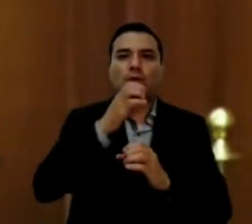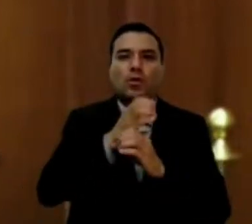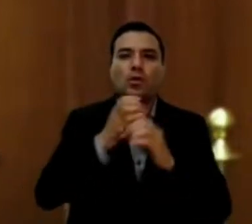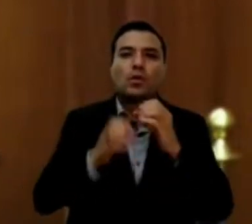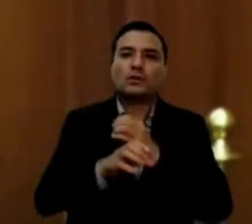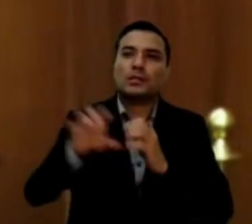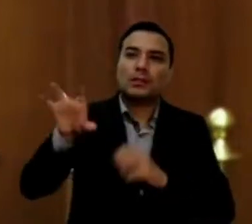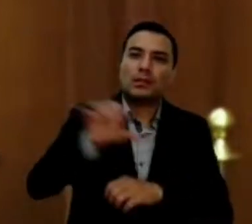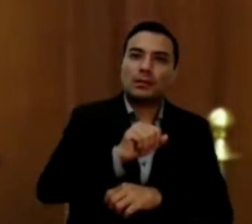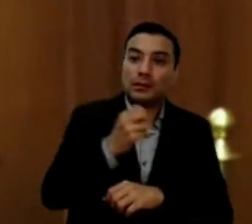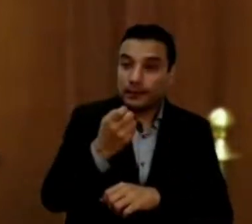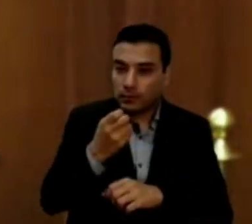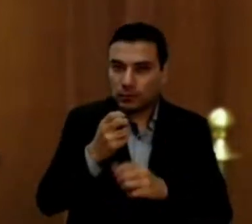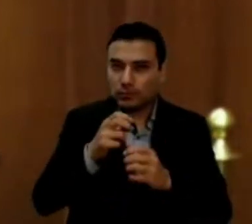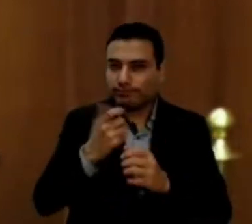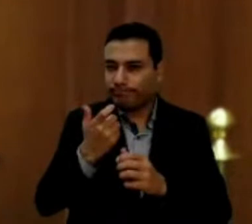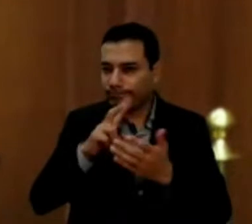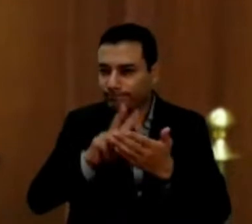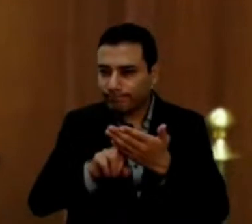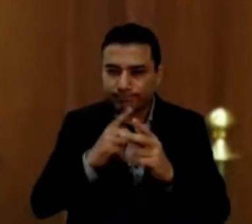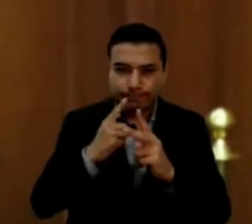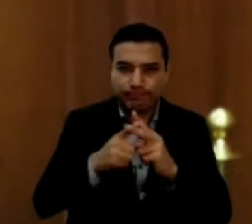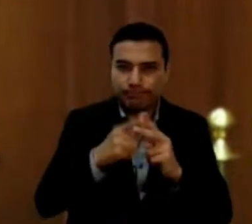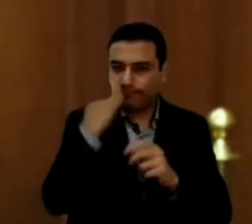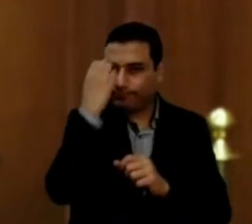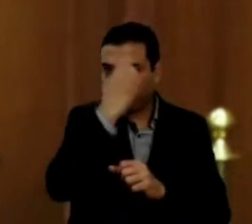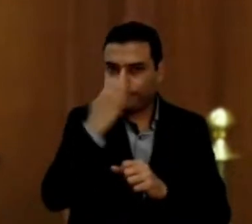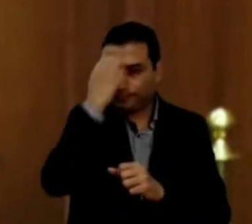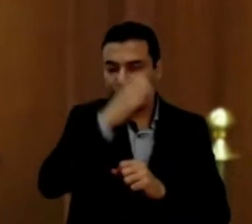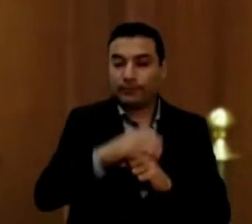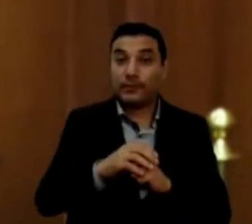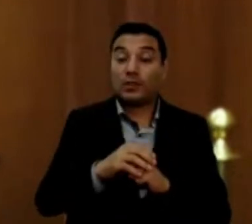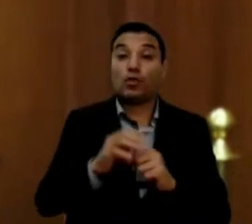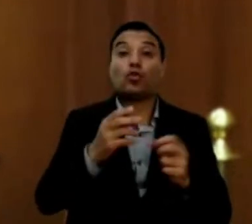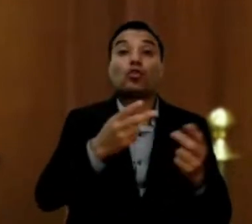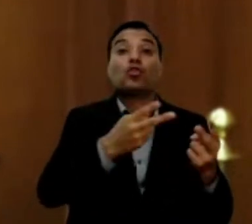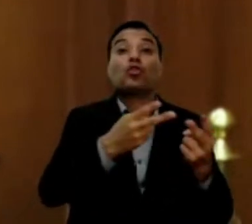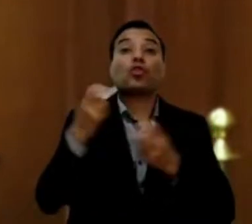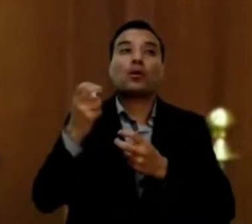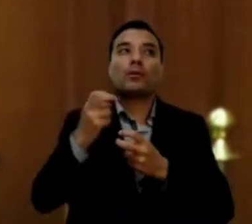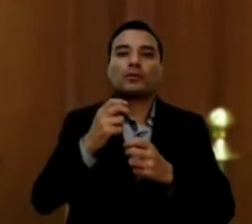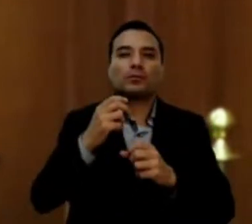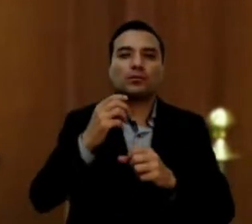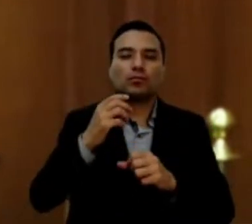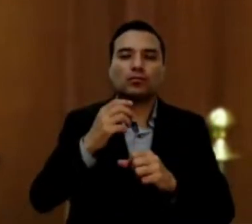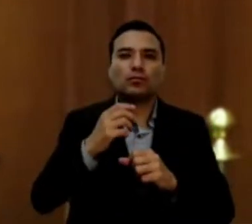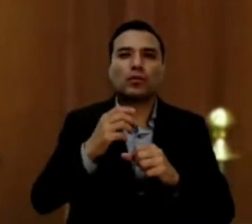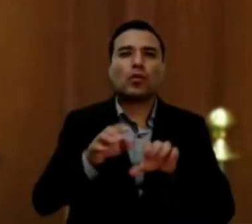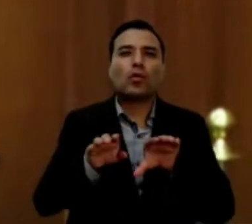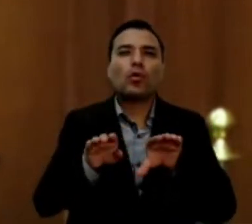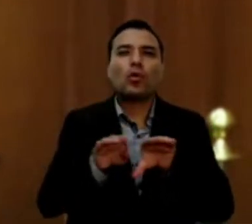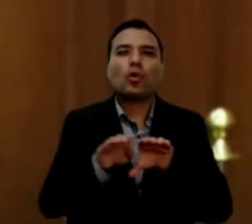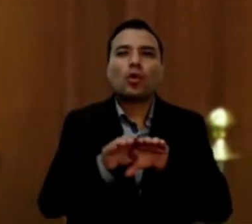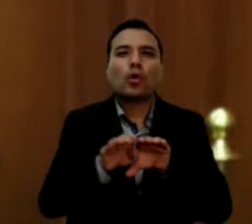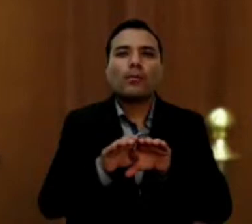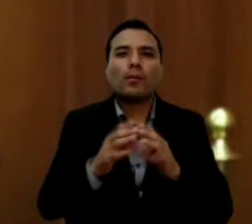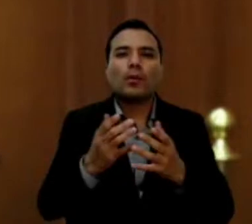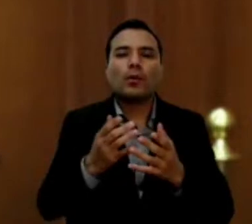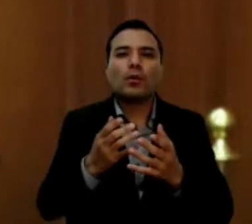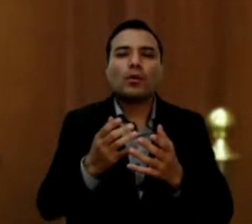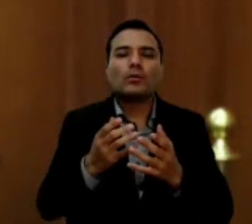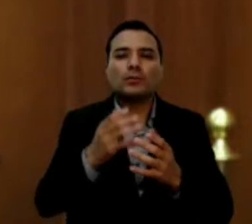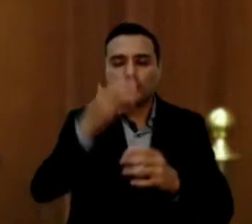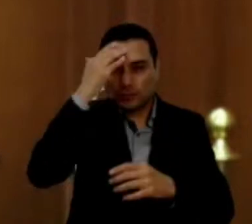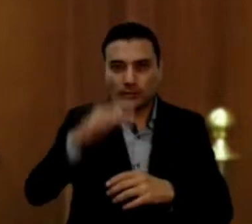apoderado. El delito de robo podrá acreditarse cuando se detenga al sujeto en posesión de cosas